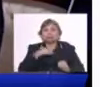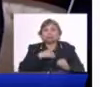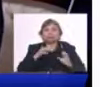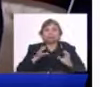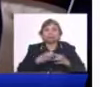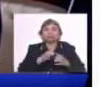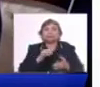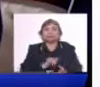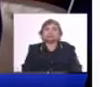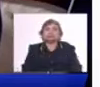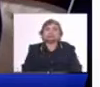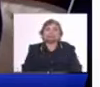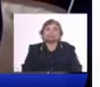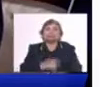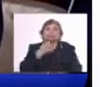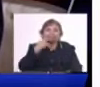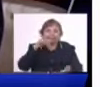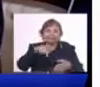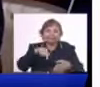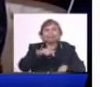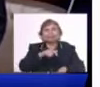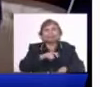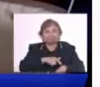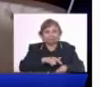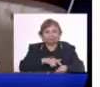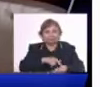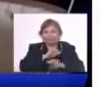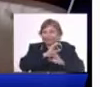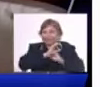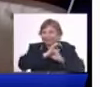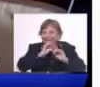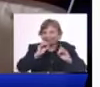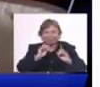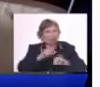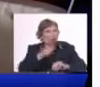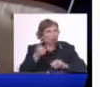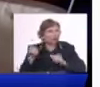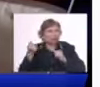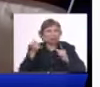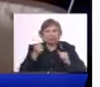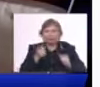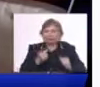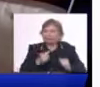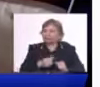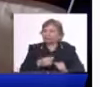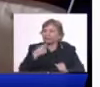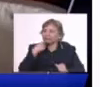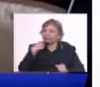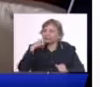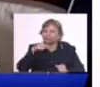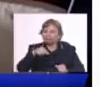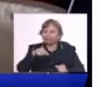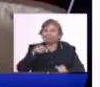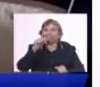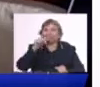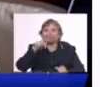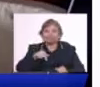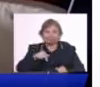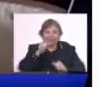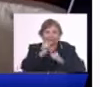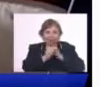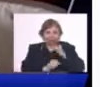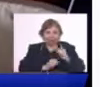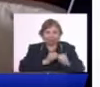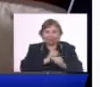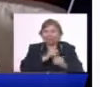bancada de Somos Perú, es que en este momento, sin cerrar otras posibilidades, tenemos que irnos en este